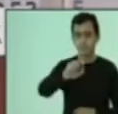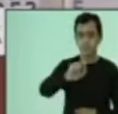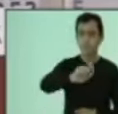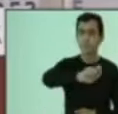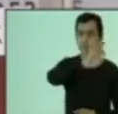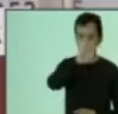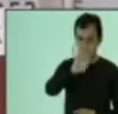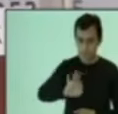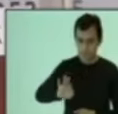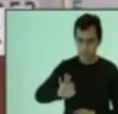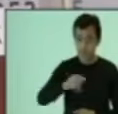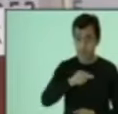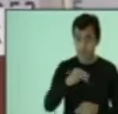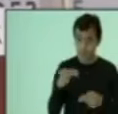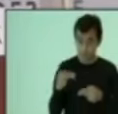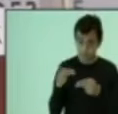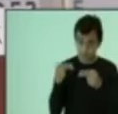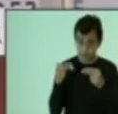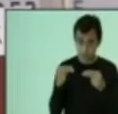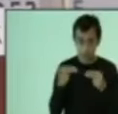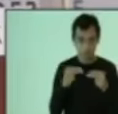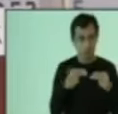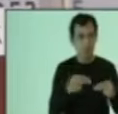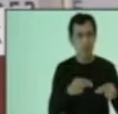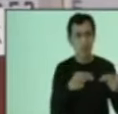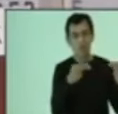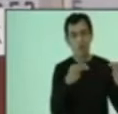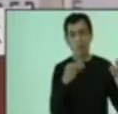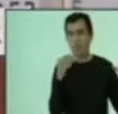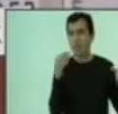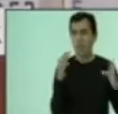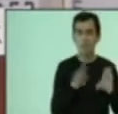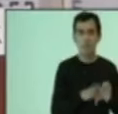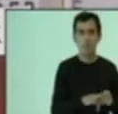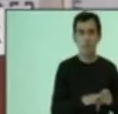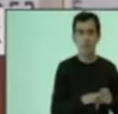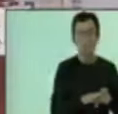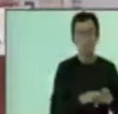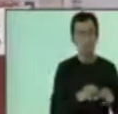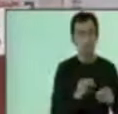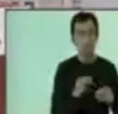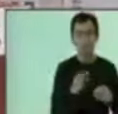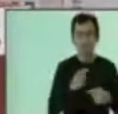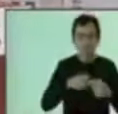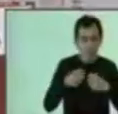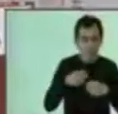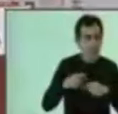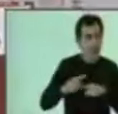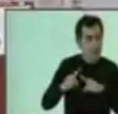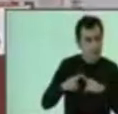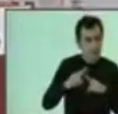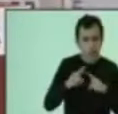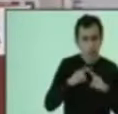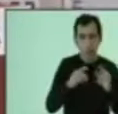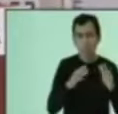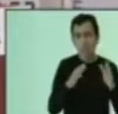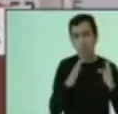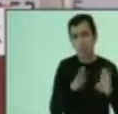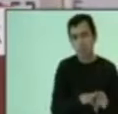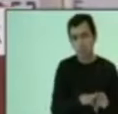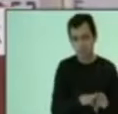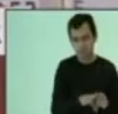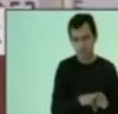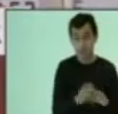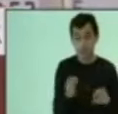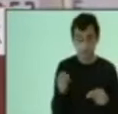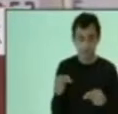de las empresas en esta pandemia cerró sus negocios. Y me refiero a las micro, a las pequeñas y a las medianas empresas. Una